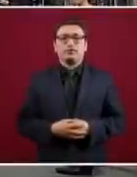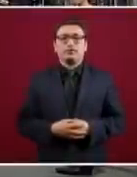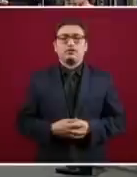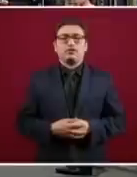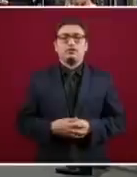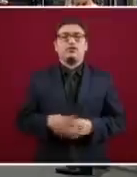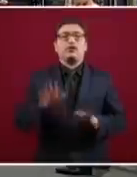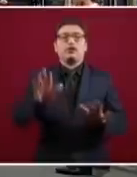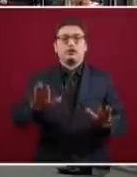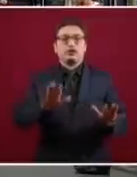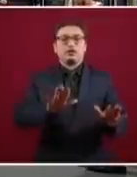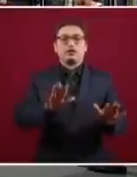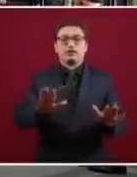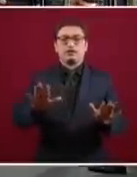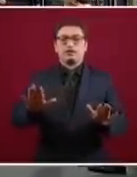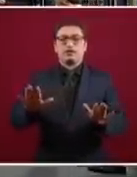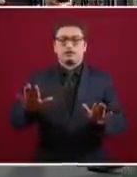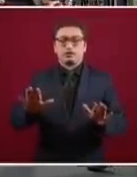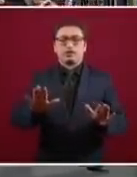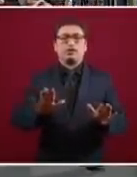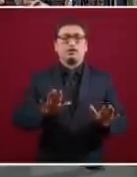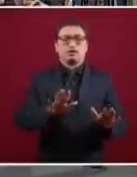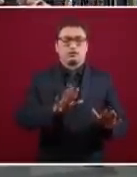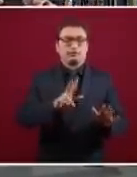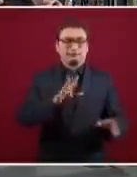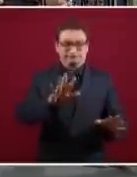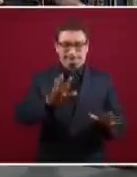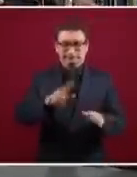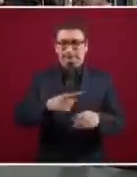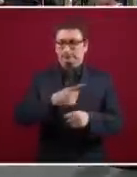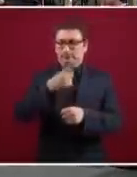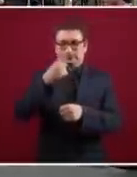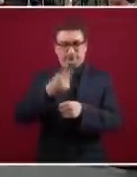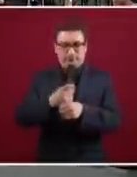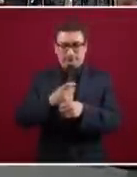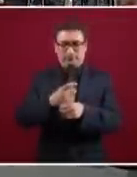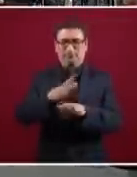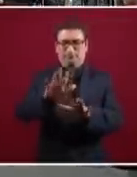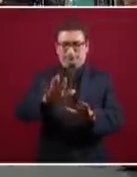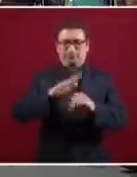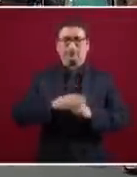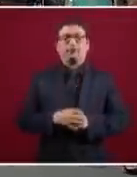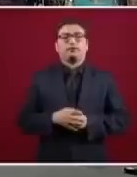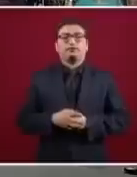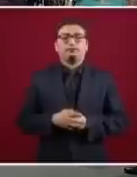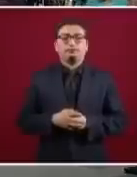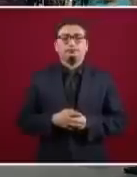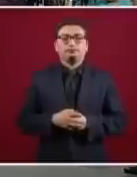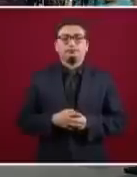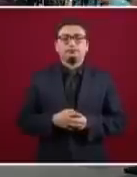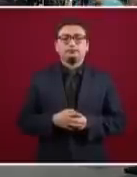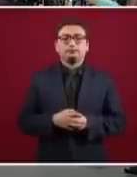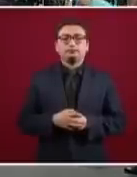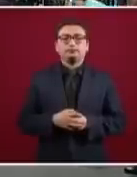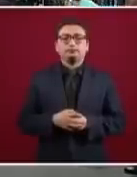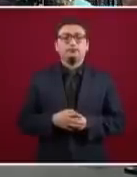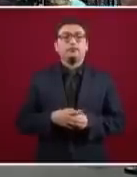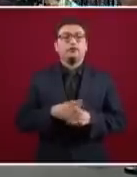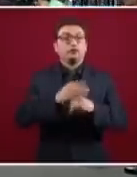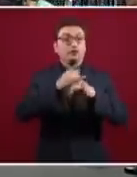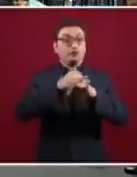pero a ver a ver primeramente el hecho de que no haya habido